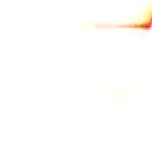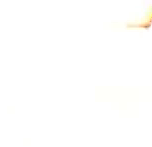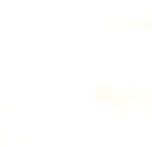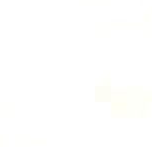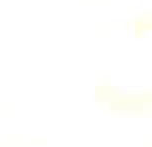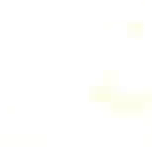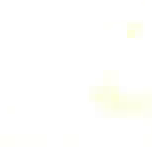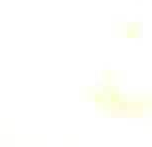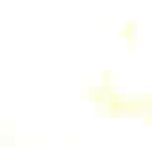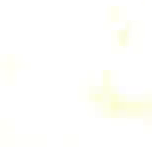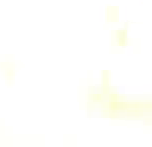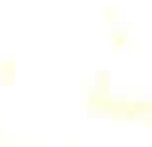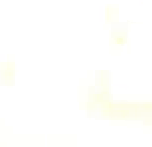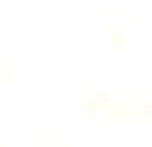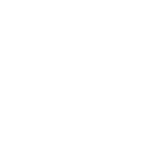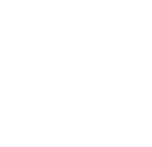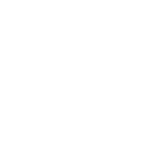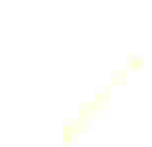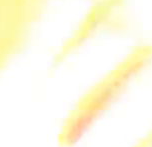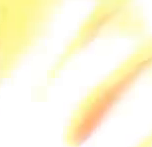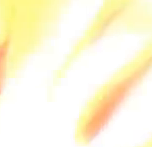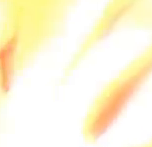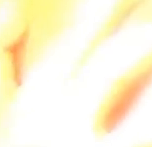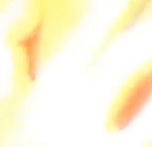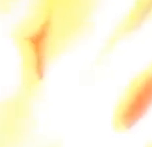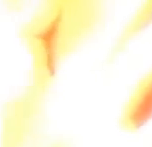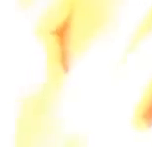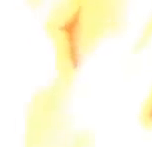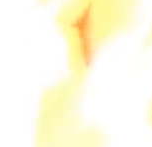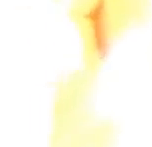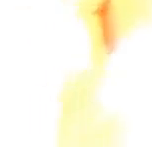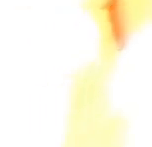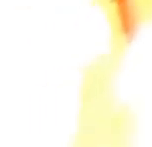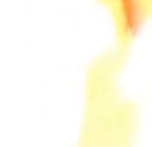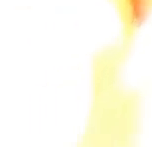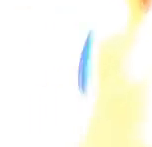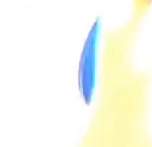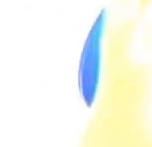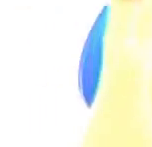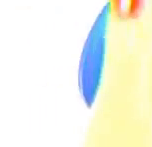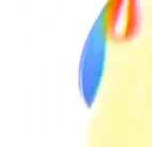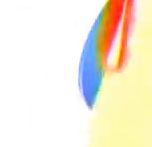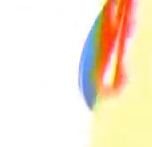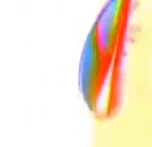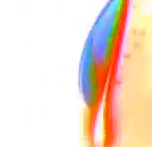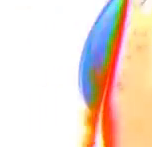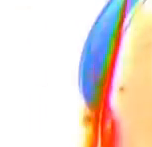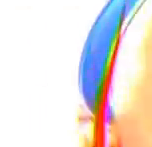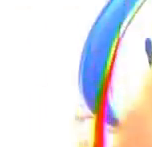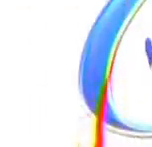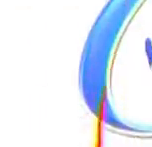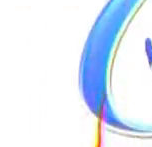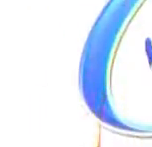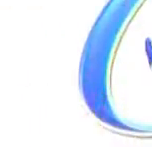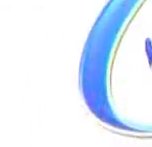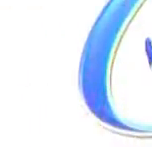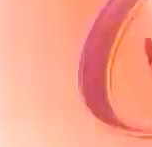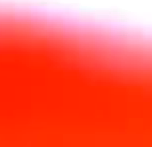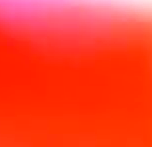Conexión Vital, un encuentro diario con la salud, una cita armoniosa con el mundo.